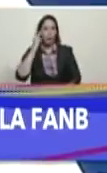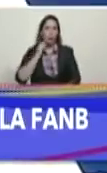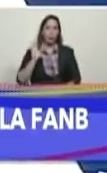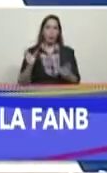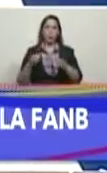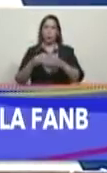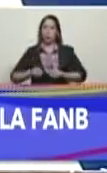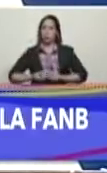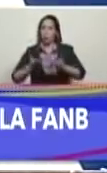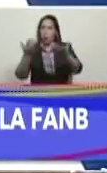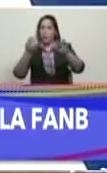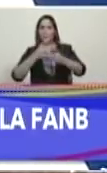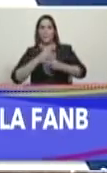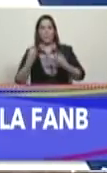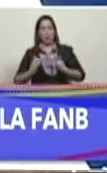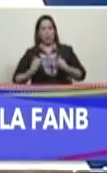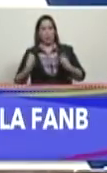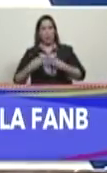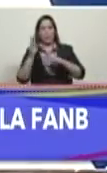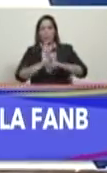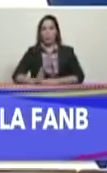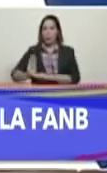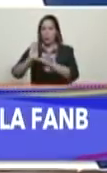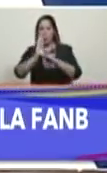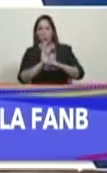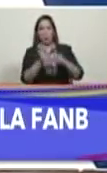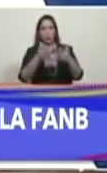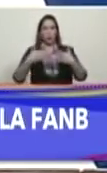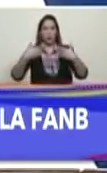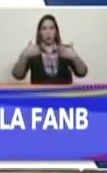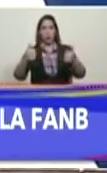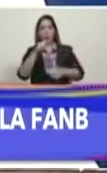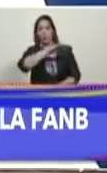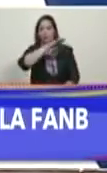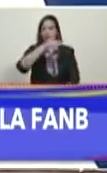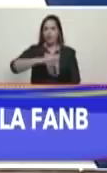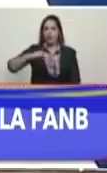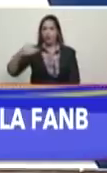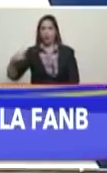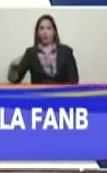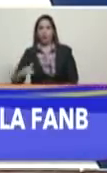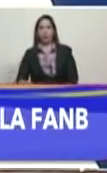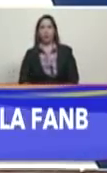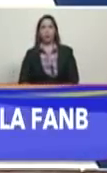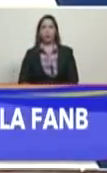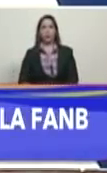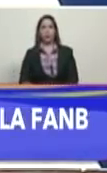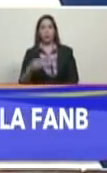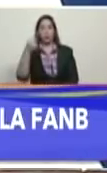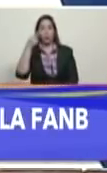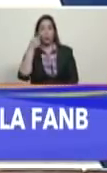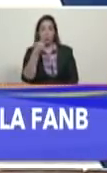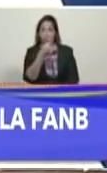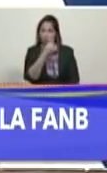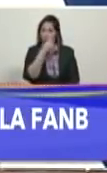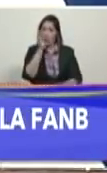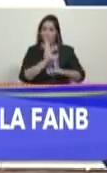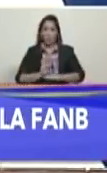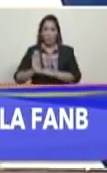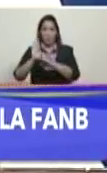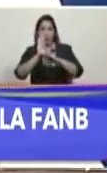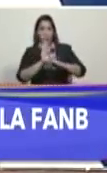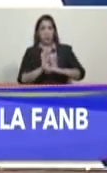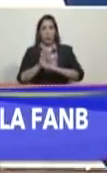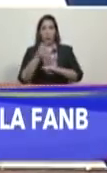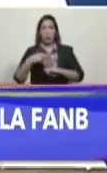vidas para proteger la integridad de los espacios acuáticos de la nación. Bajo la mirada protectora de Nuestra Señora de